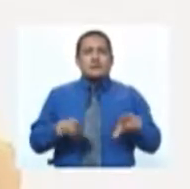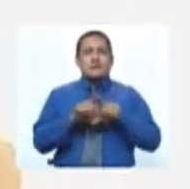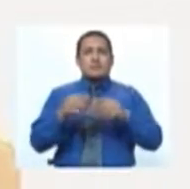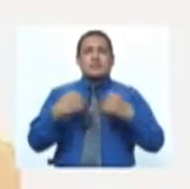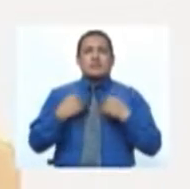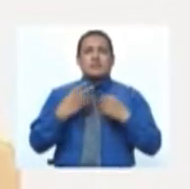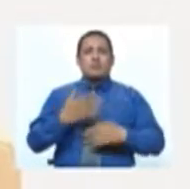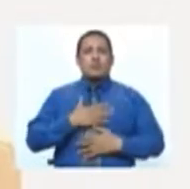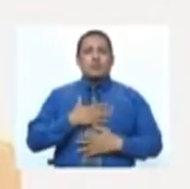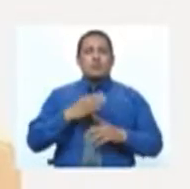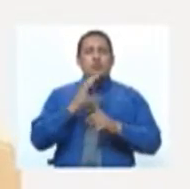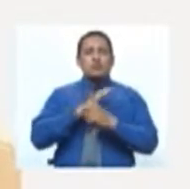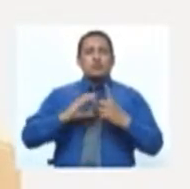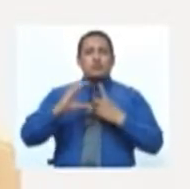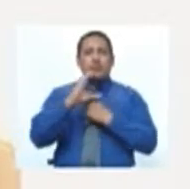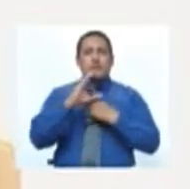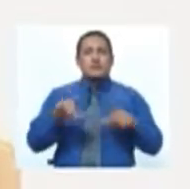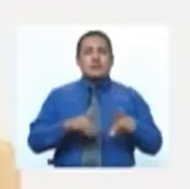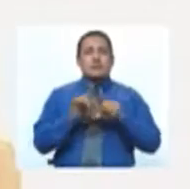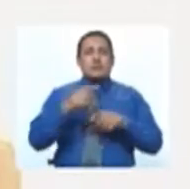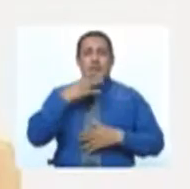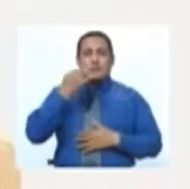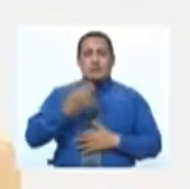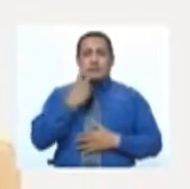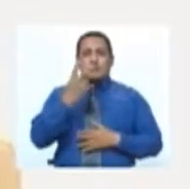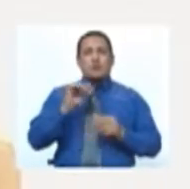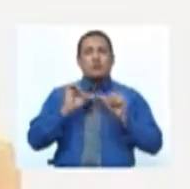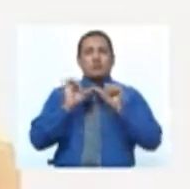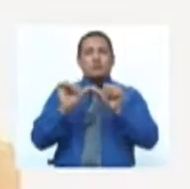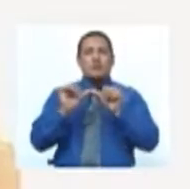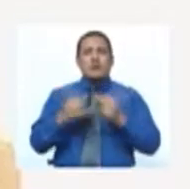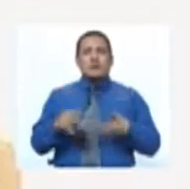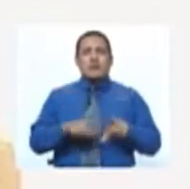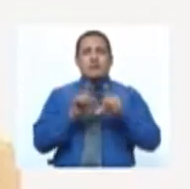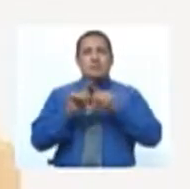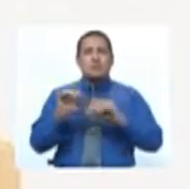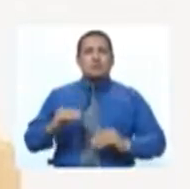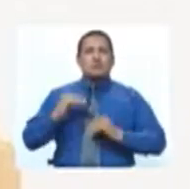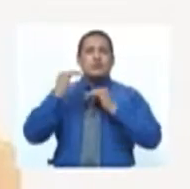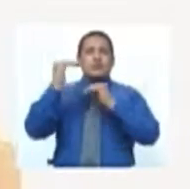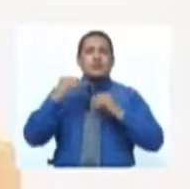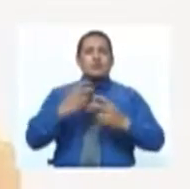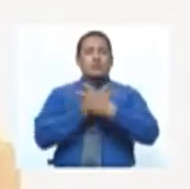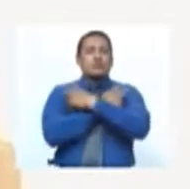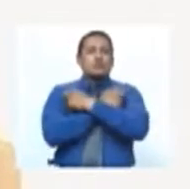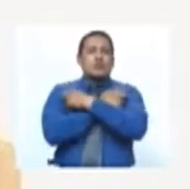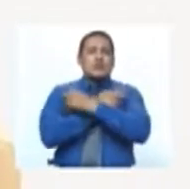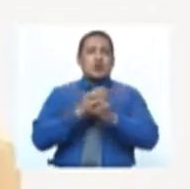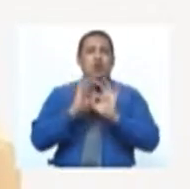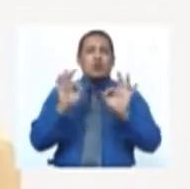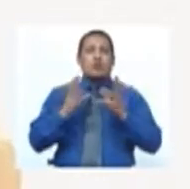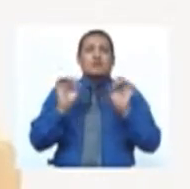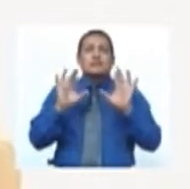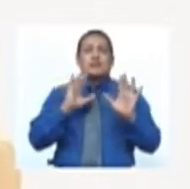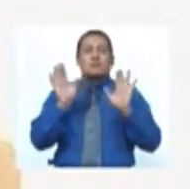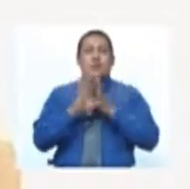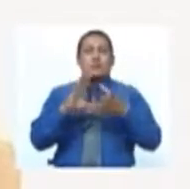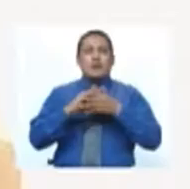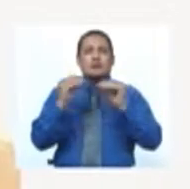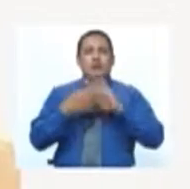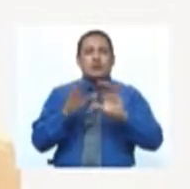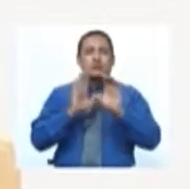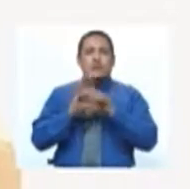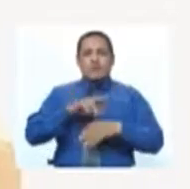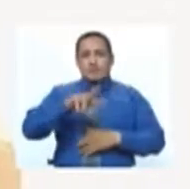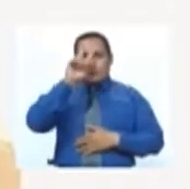forma parte del patrimonio cultural, y sí, seguramente se mantendrá ya en un nivel de museo, quizá de la historia constitucional que